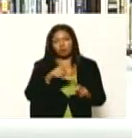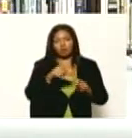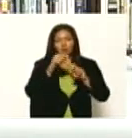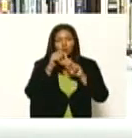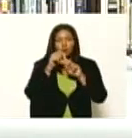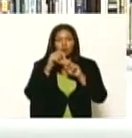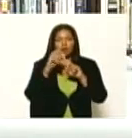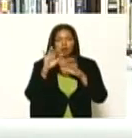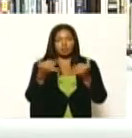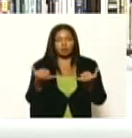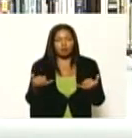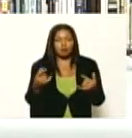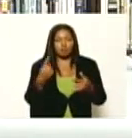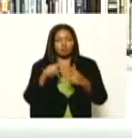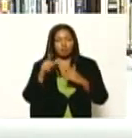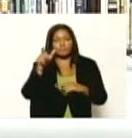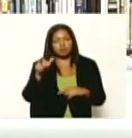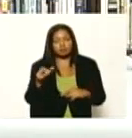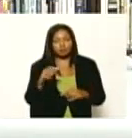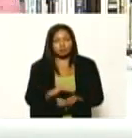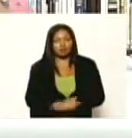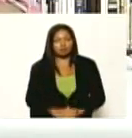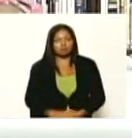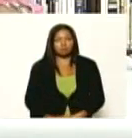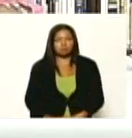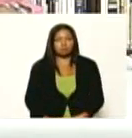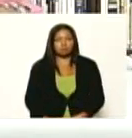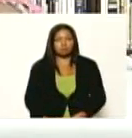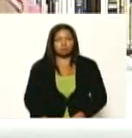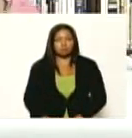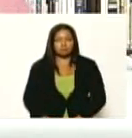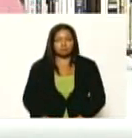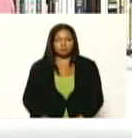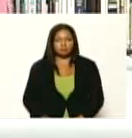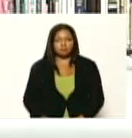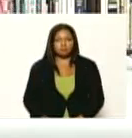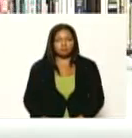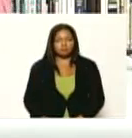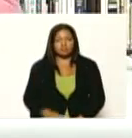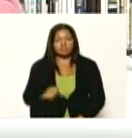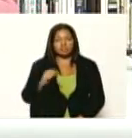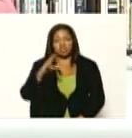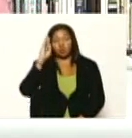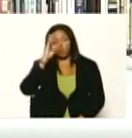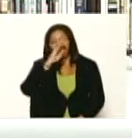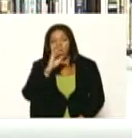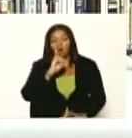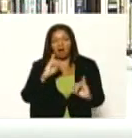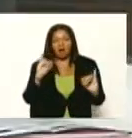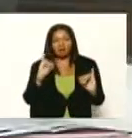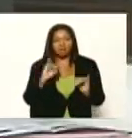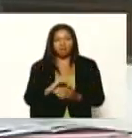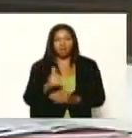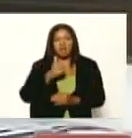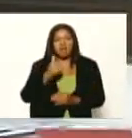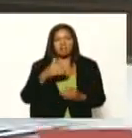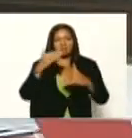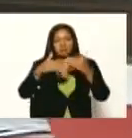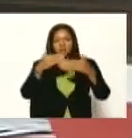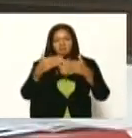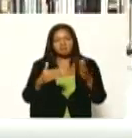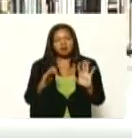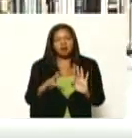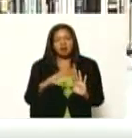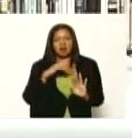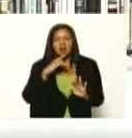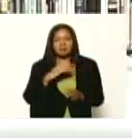a otra compañera, a otro compañero. Ahora, si Diosdado no tiene más elementos, cualquier cosa voy sobre la marcha. Va sobre